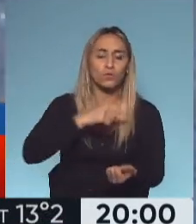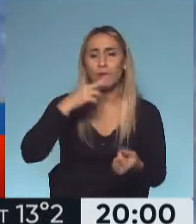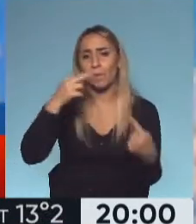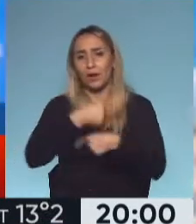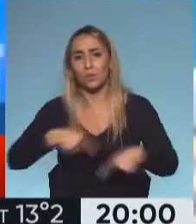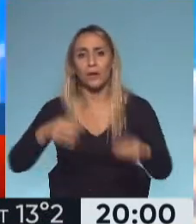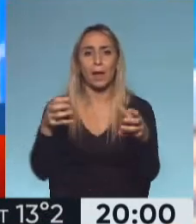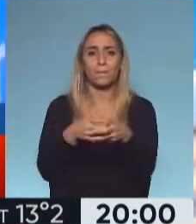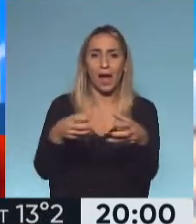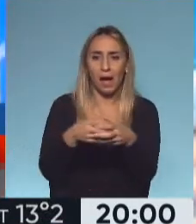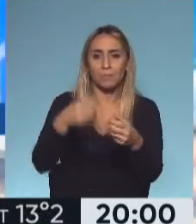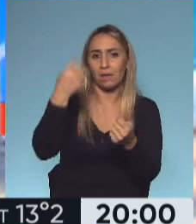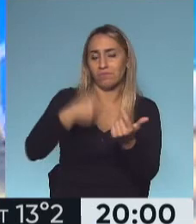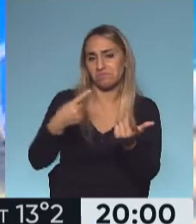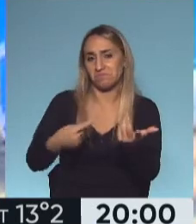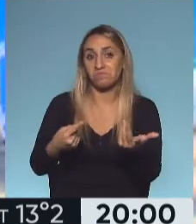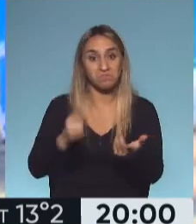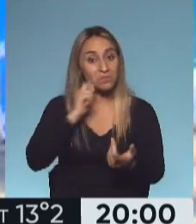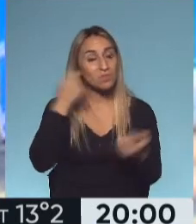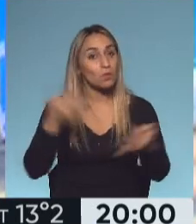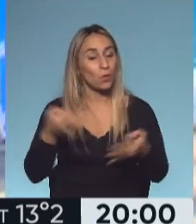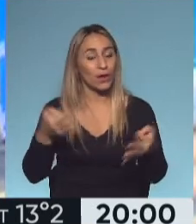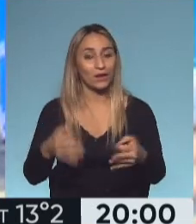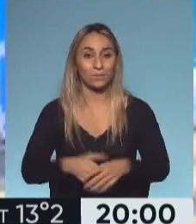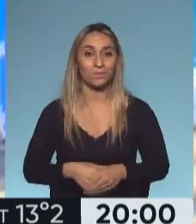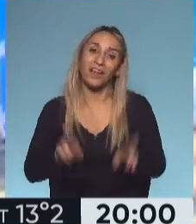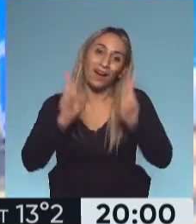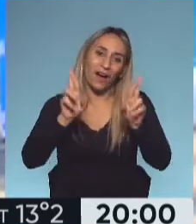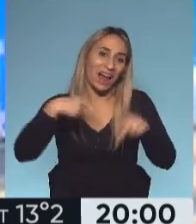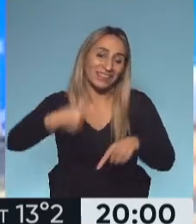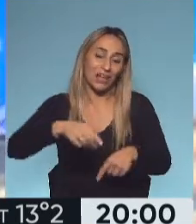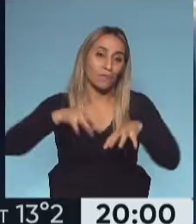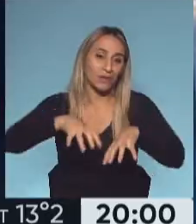verdura, papa. Así que está muy bueno esto. Ojalá que estén siempre.